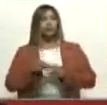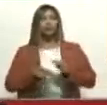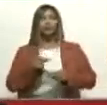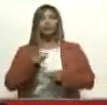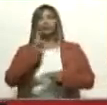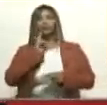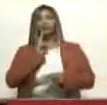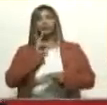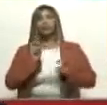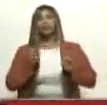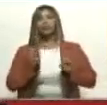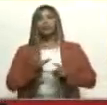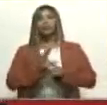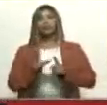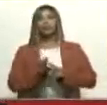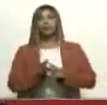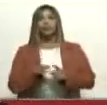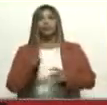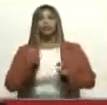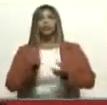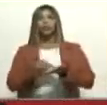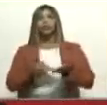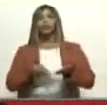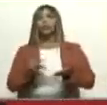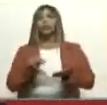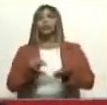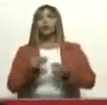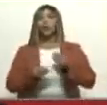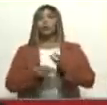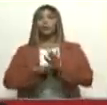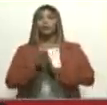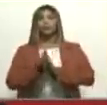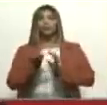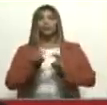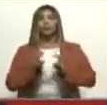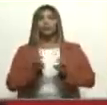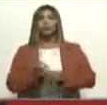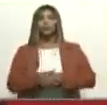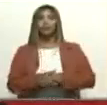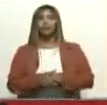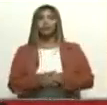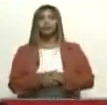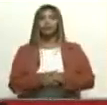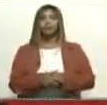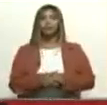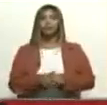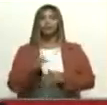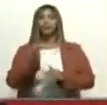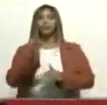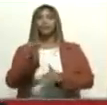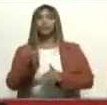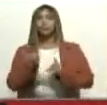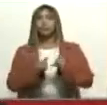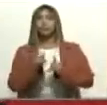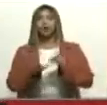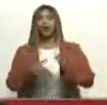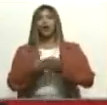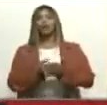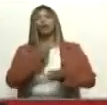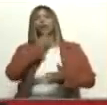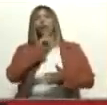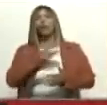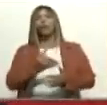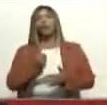Revolución Bolivariana por el tema de la cultura, por el tema de la lectura y cómo seguimos avanzando en esa materia. De los más pequeñitos hasta nuestros abuelitos tienen